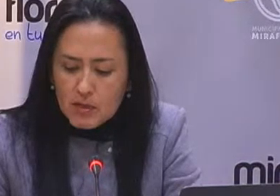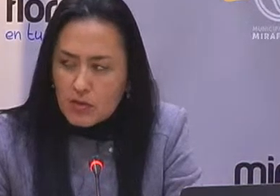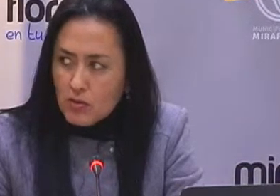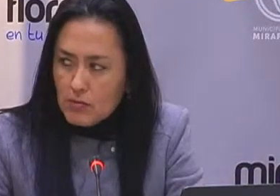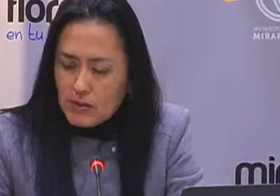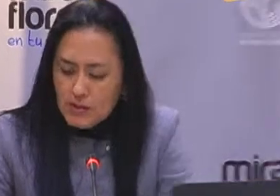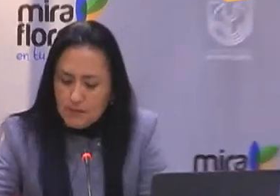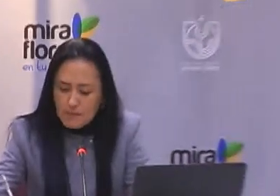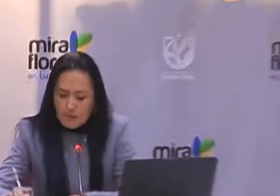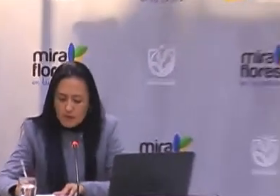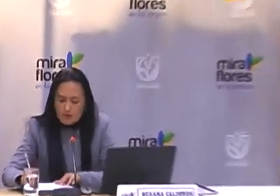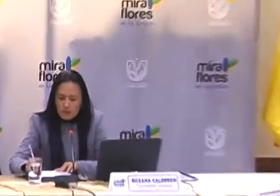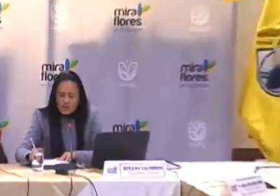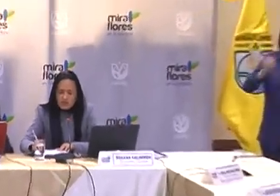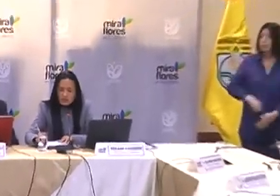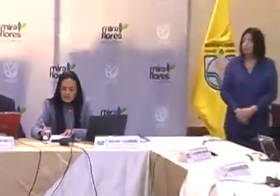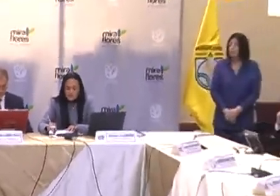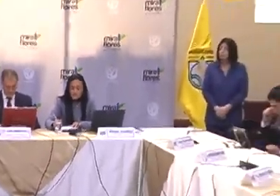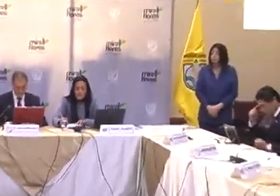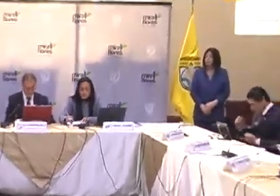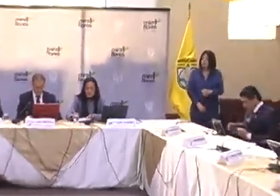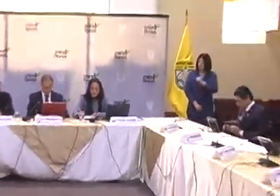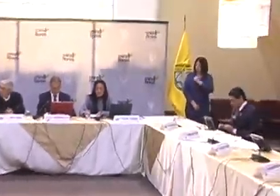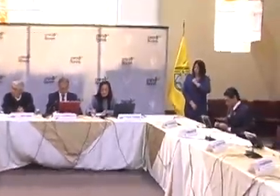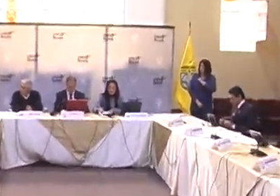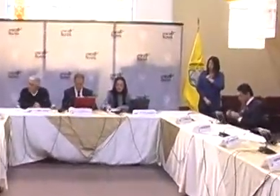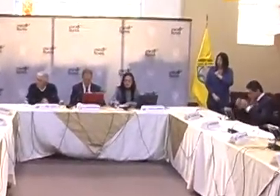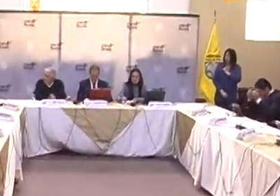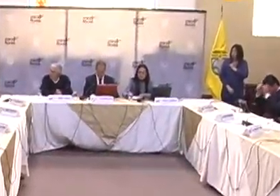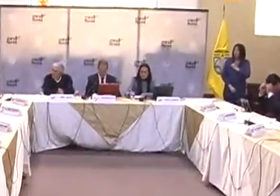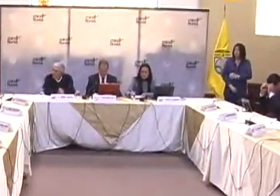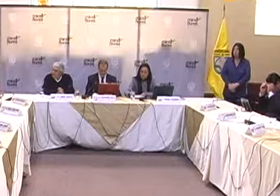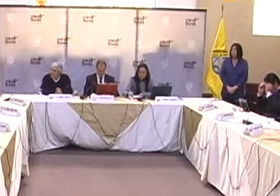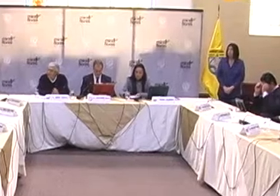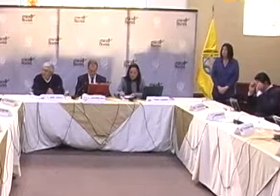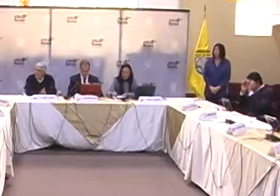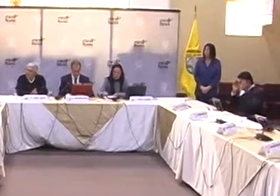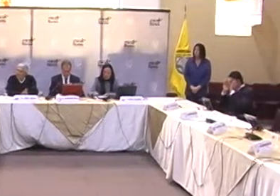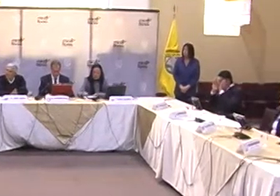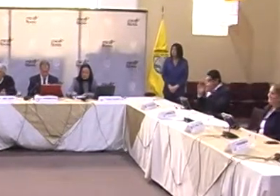Río Jiménez de Olavide. Señora Susana Stinglich Watson.